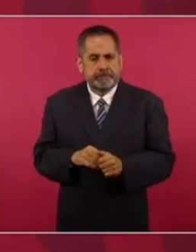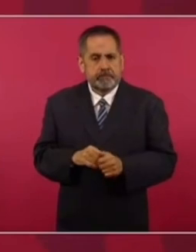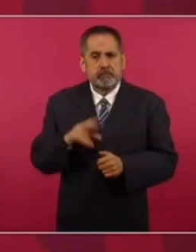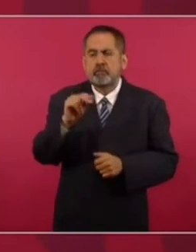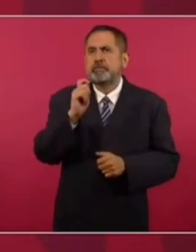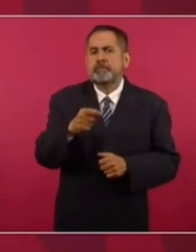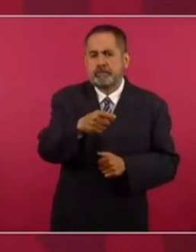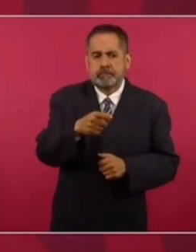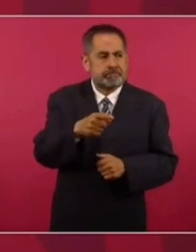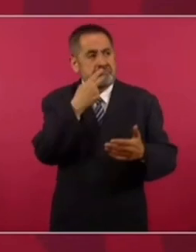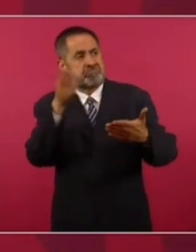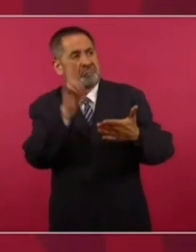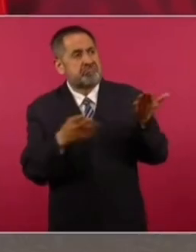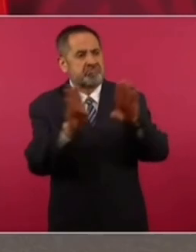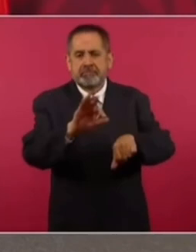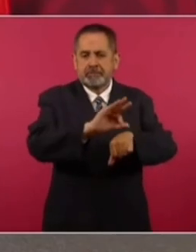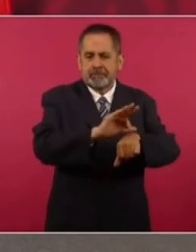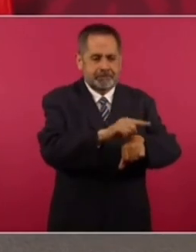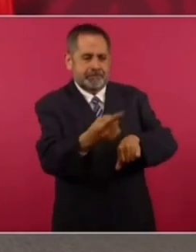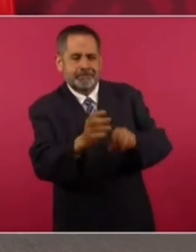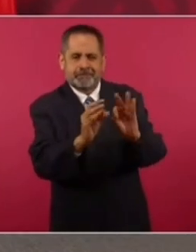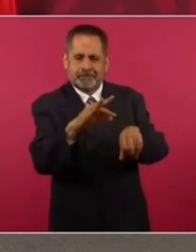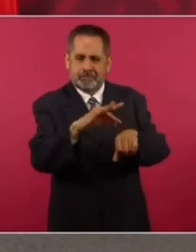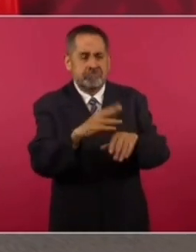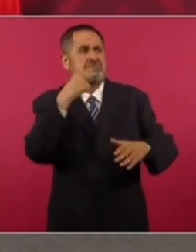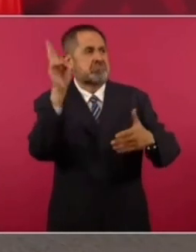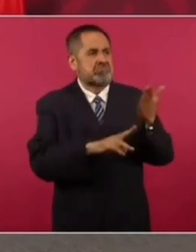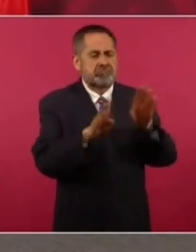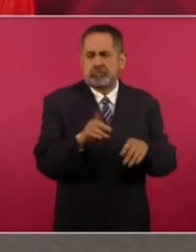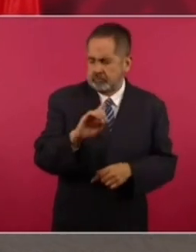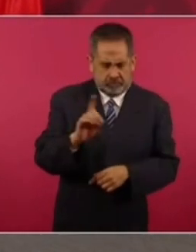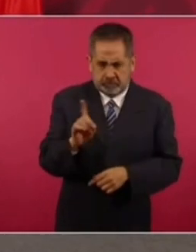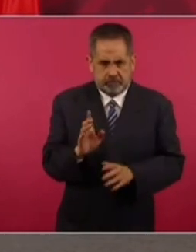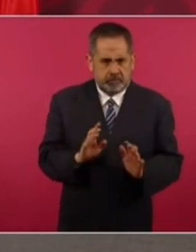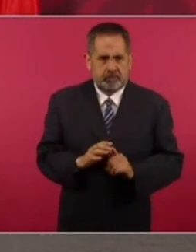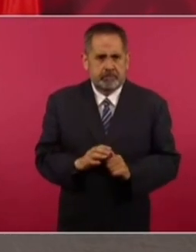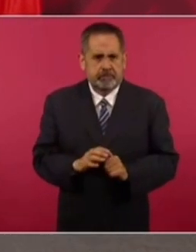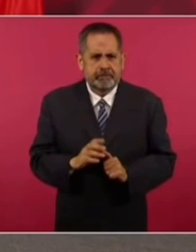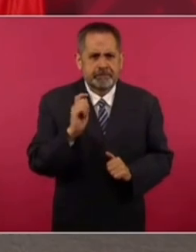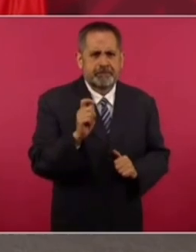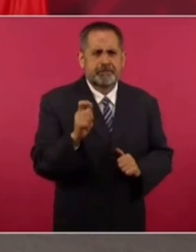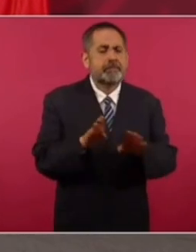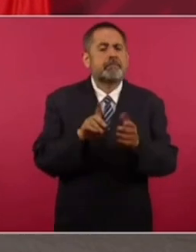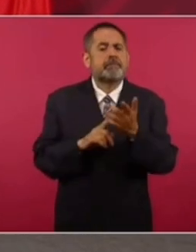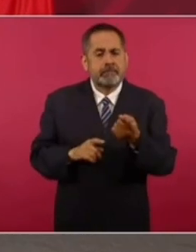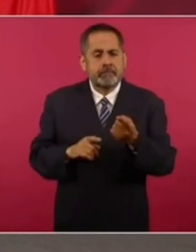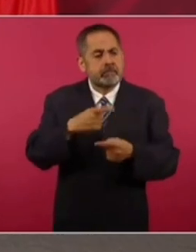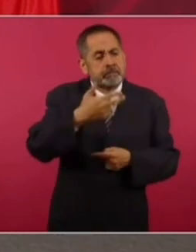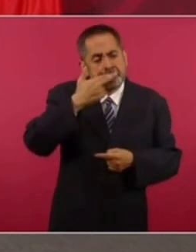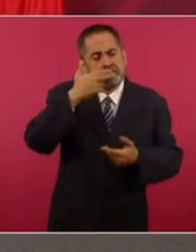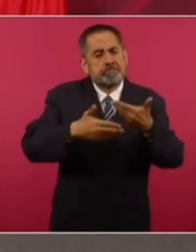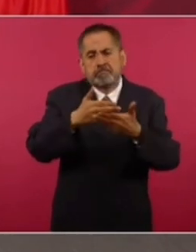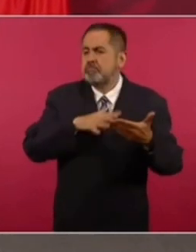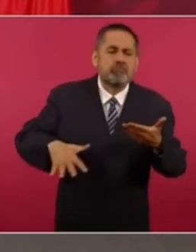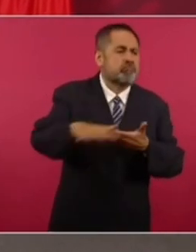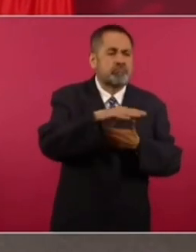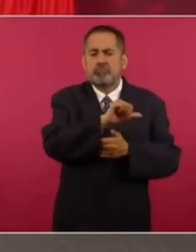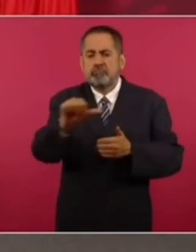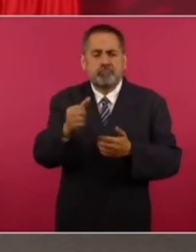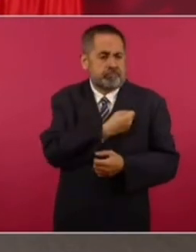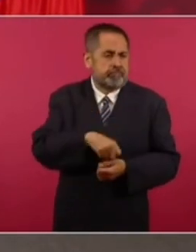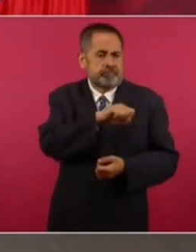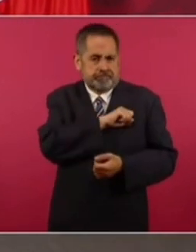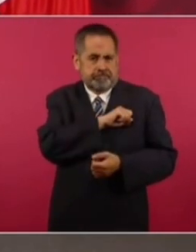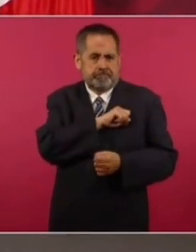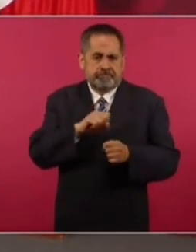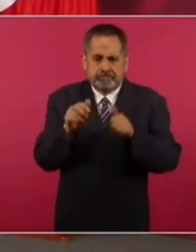No se trata de clausurar los consultorios de las farmacias. De lo que se trata es de mejorar el sistema de salud